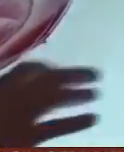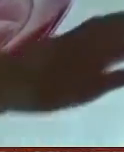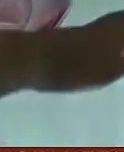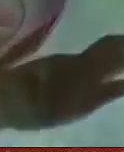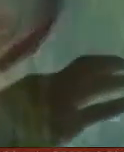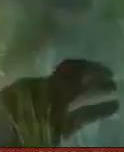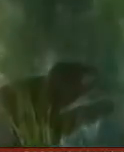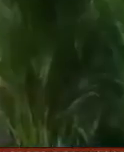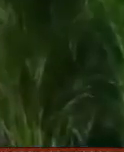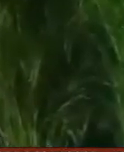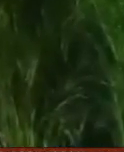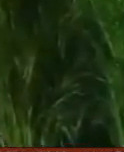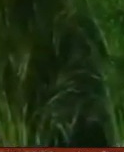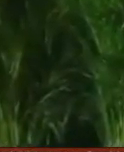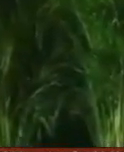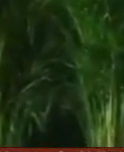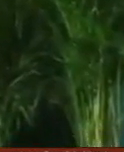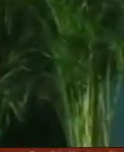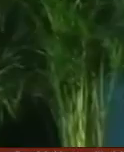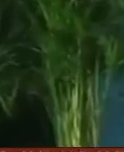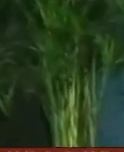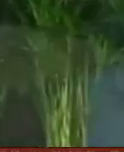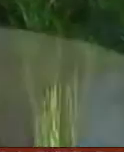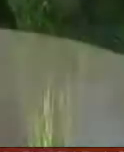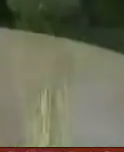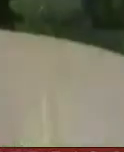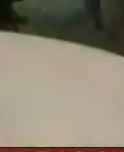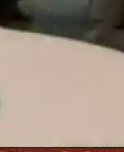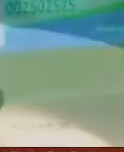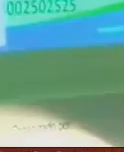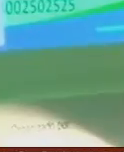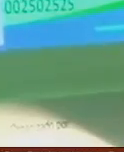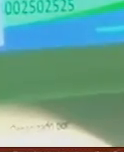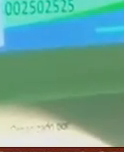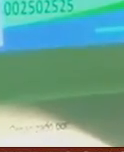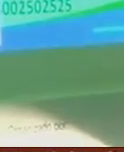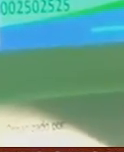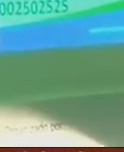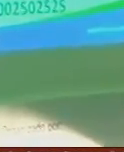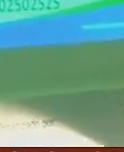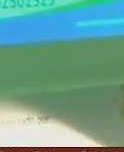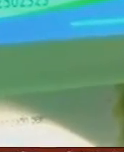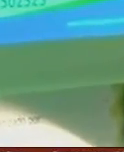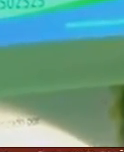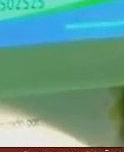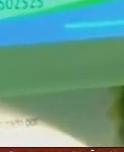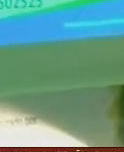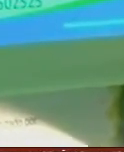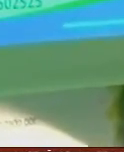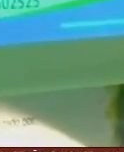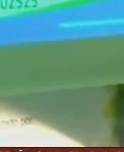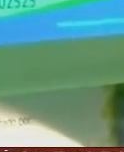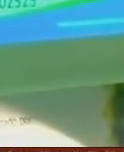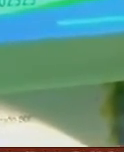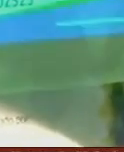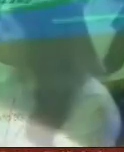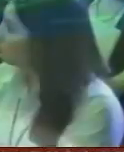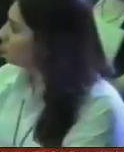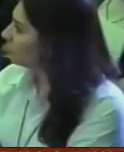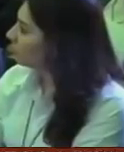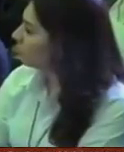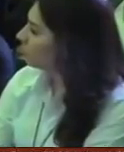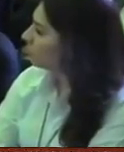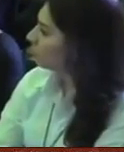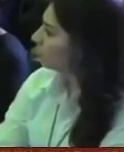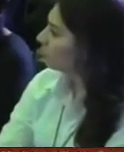lo que se está platicando. La idea es que los docentes que asistan puedan aprovechar las experiencias de los expertos